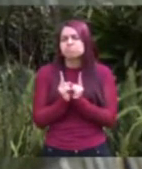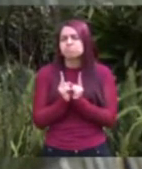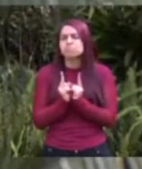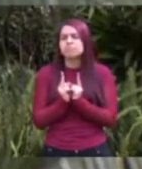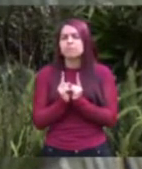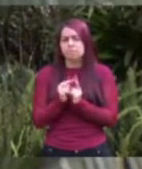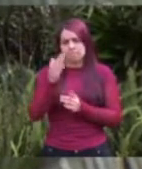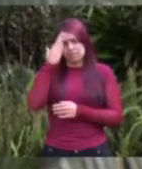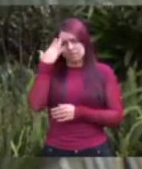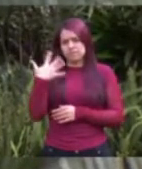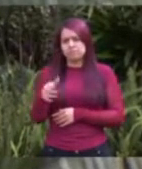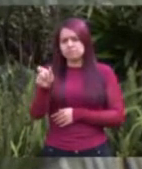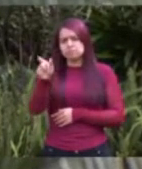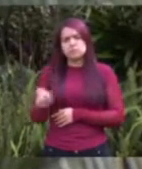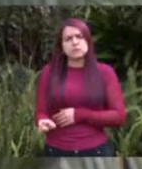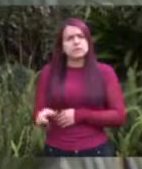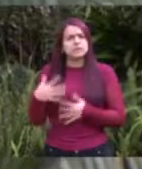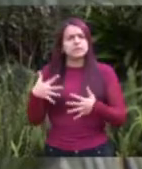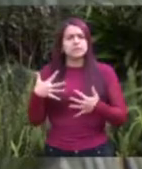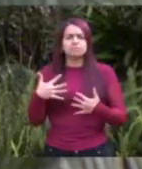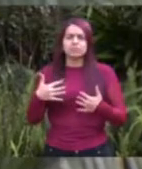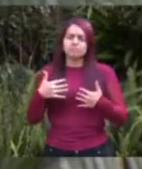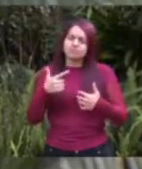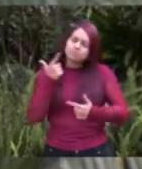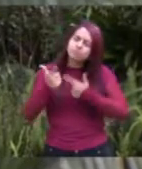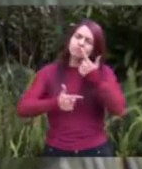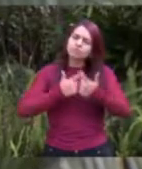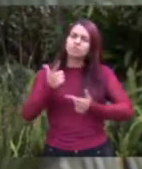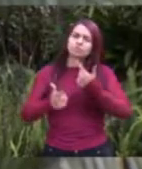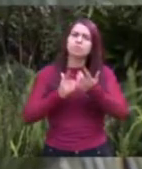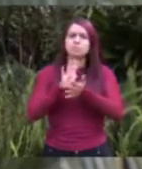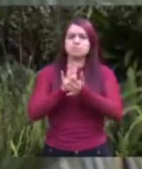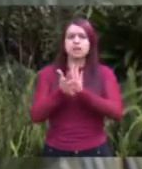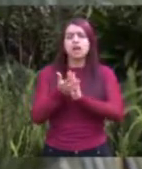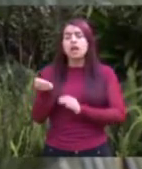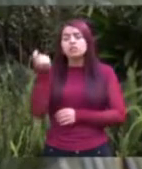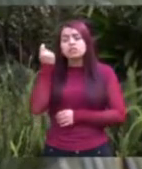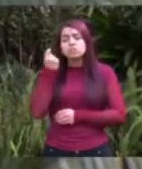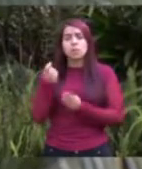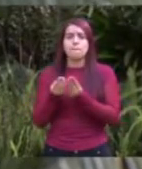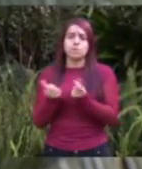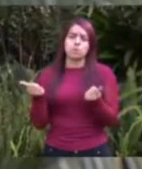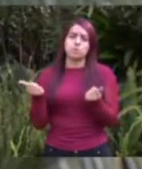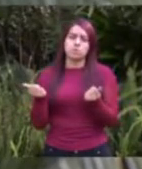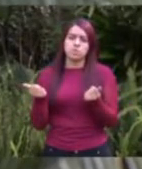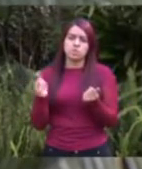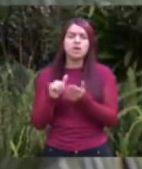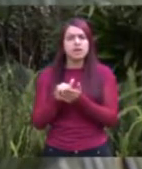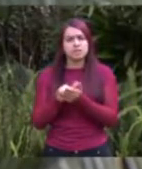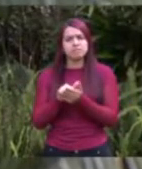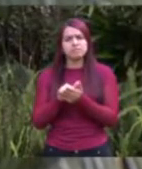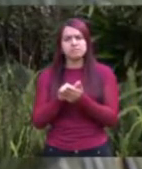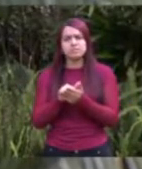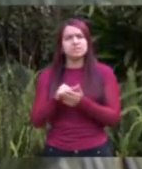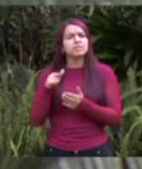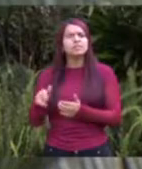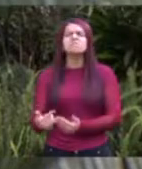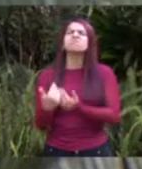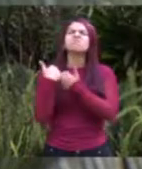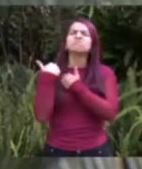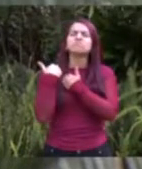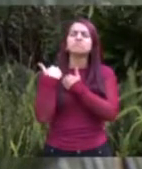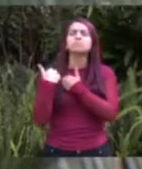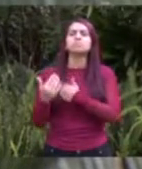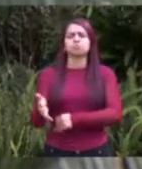un gran luchador de la paz y desapareció recientemente en Colombia, y cuya última tarea pública fue ser el